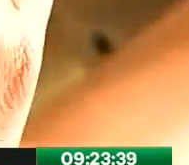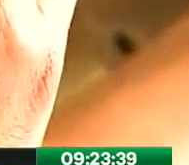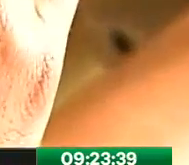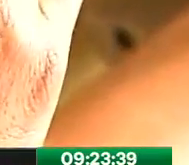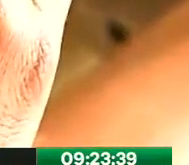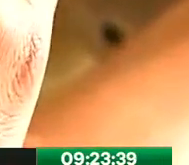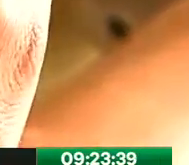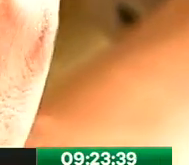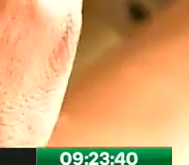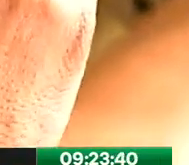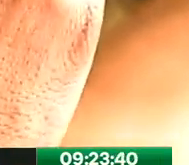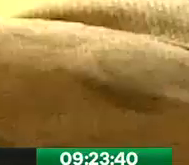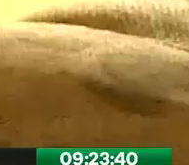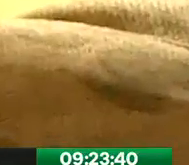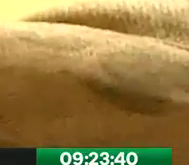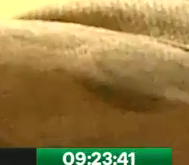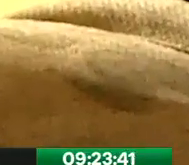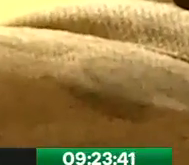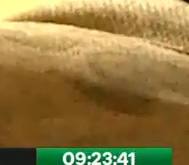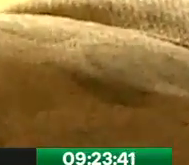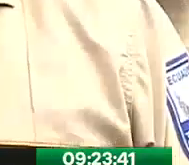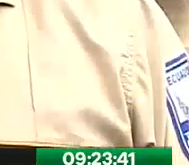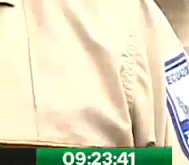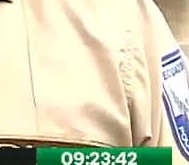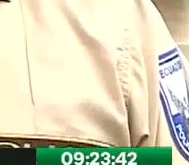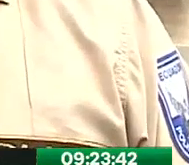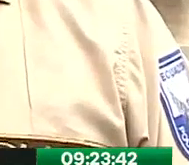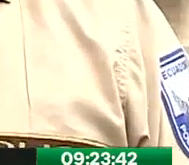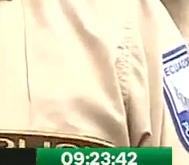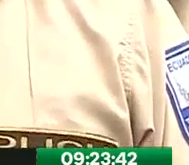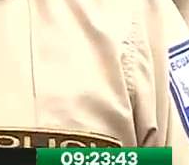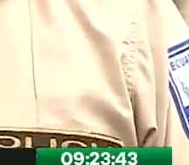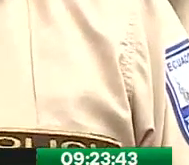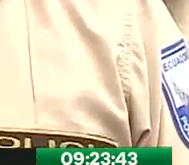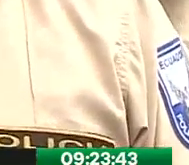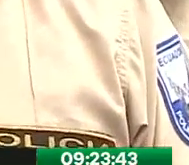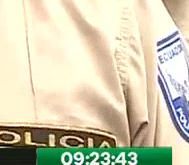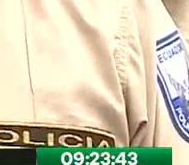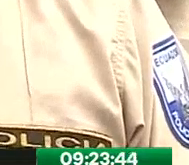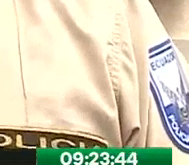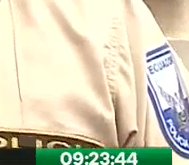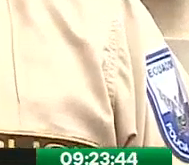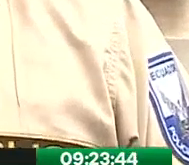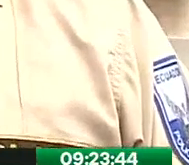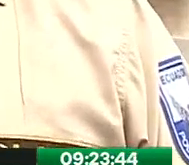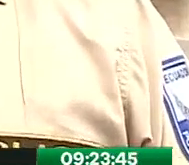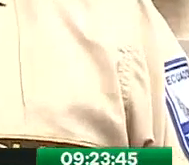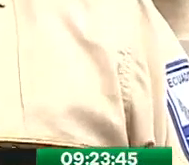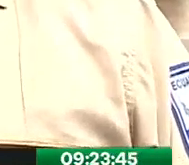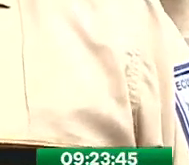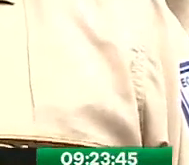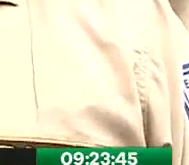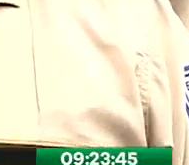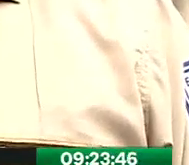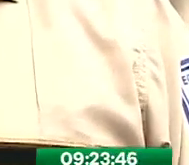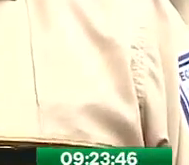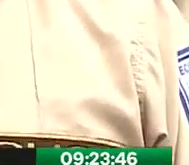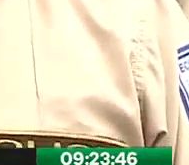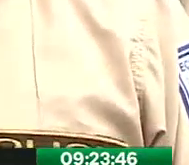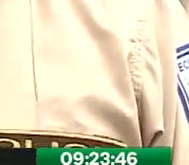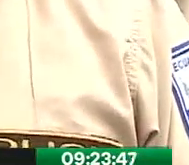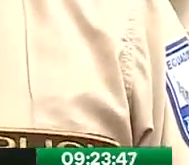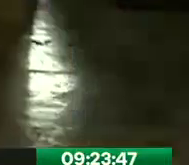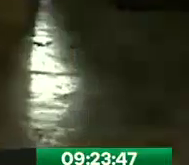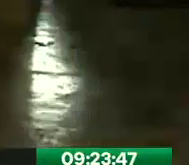presuntamente disparó y ahora está detenido. Dice procedió a la detención de un ciudadano que al momento está siendo procesado mediante